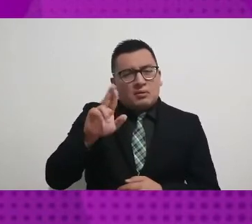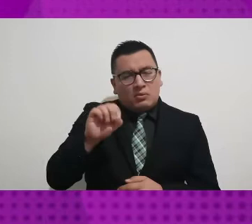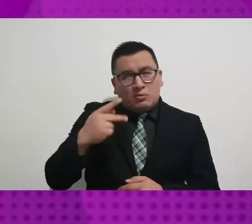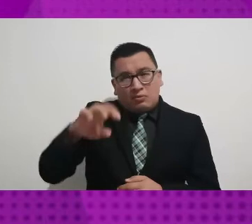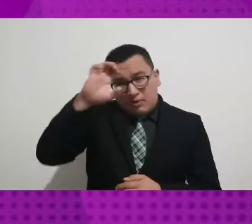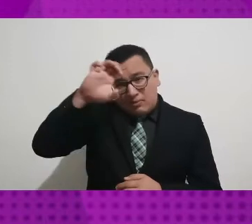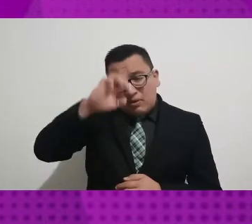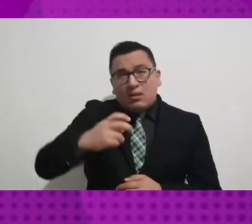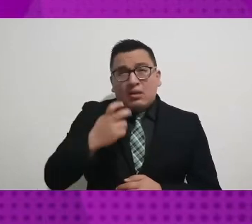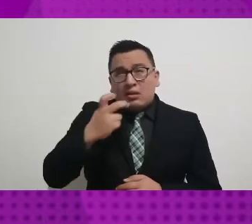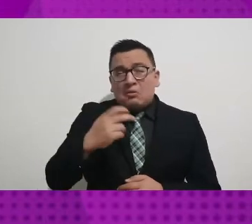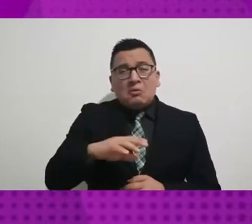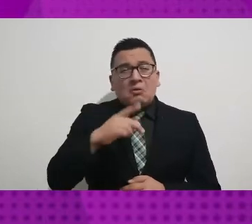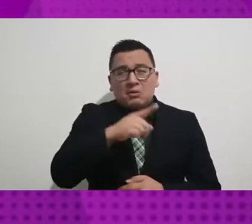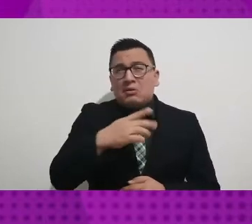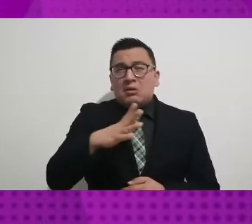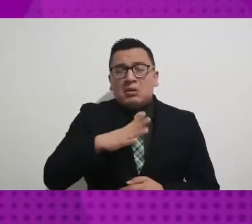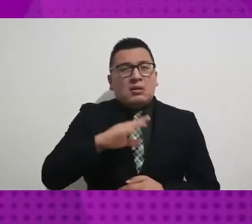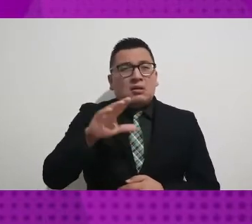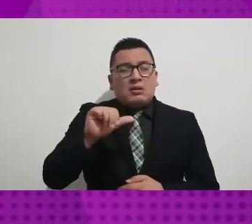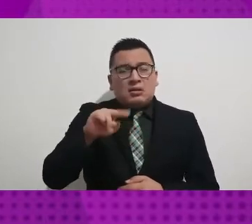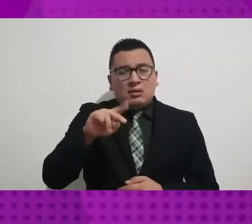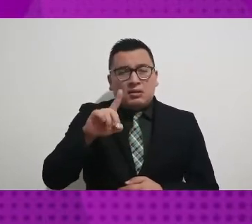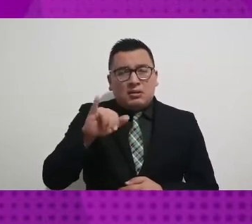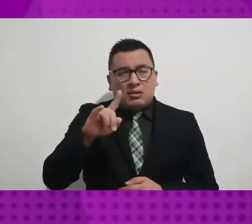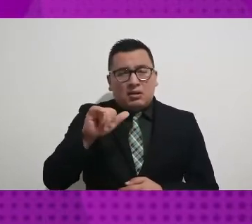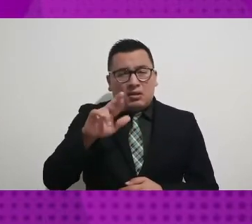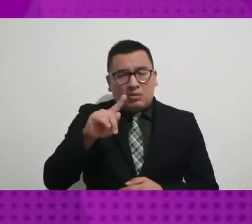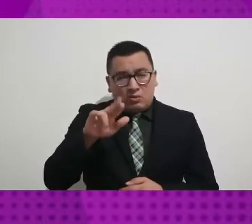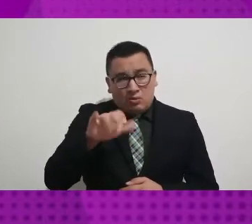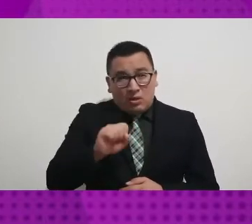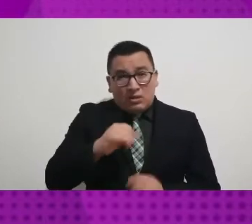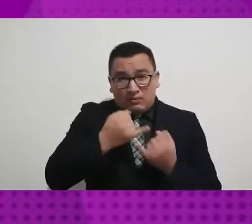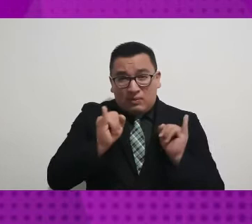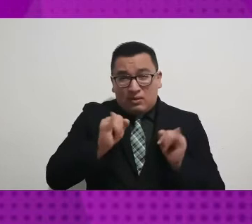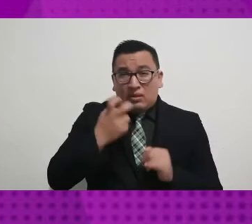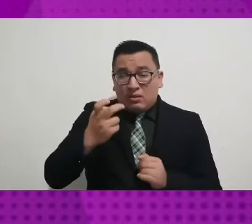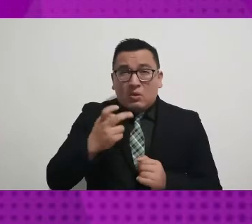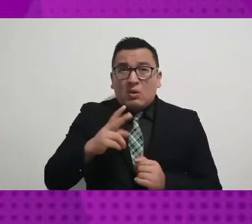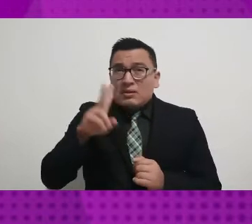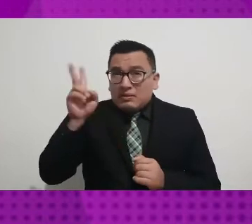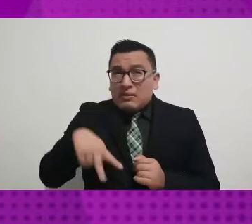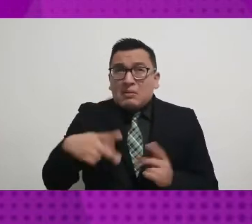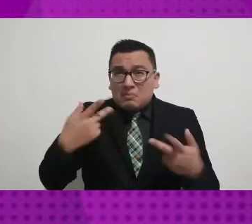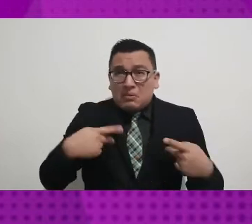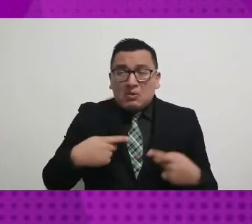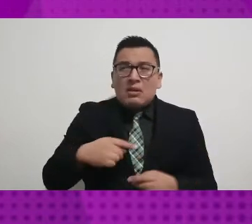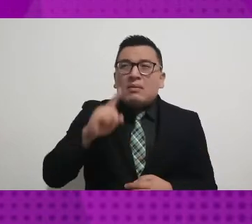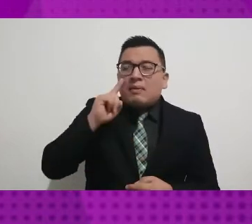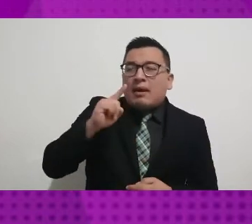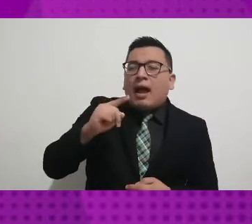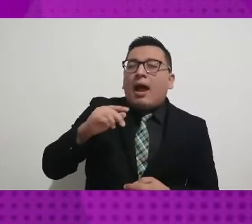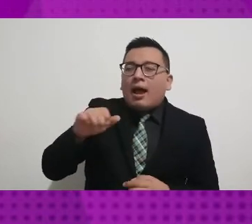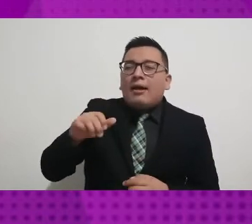preguntarte, de acuerdo a tu experiencia, si esta figura de candidaturas independientes realmente representa una alternativa para los